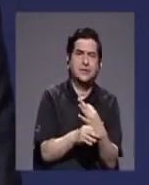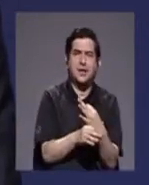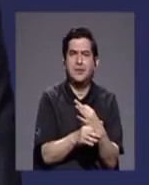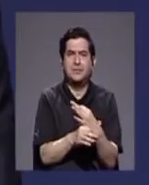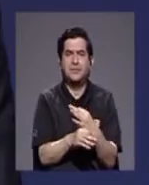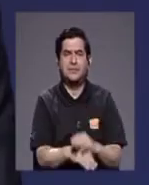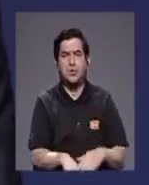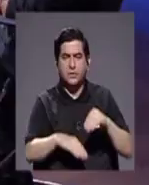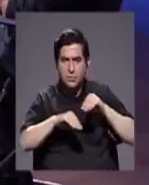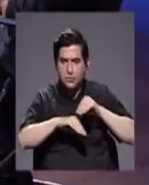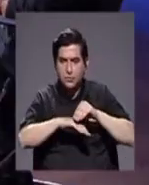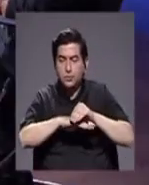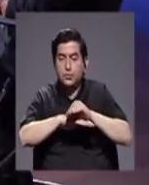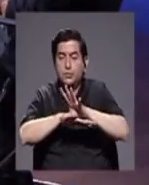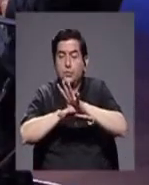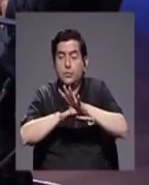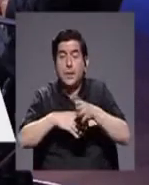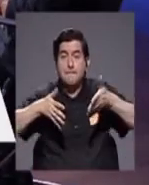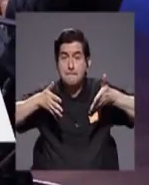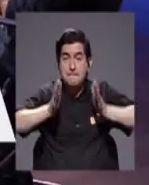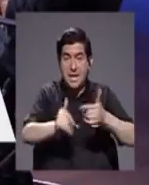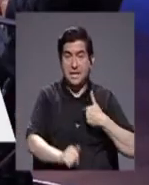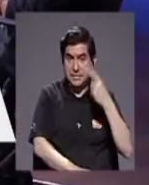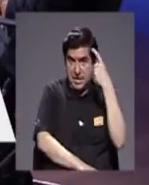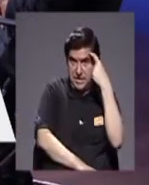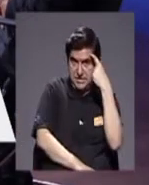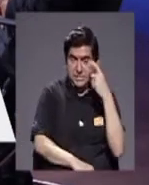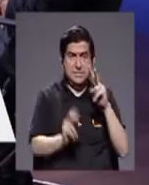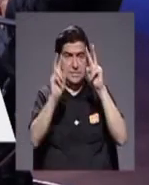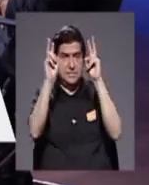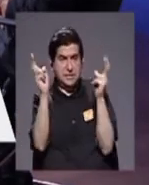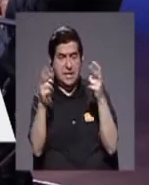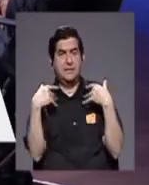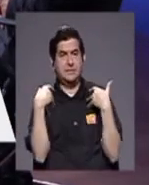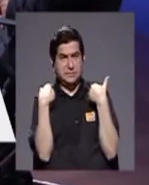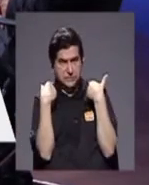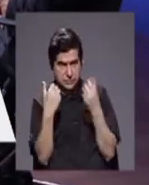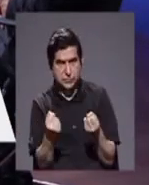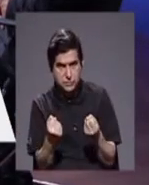de penetración, mientras que yo pienso que en los temas de la salud